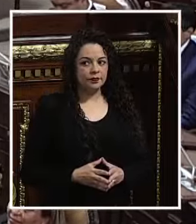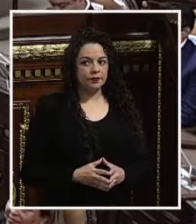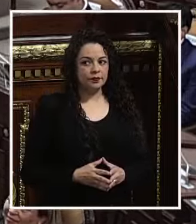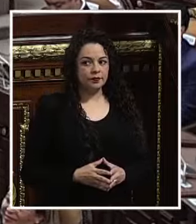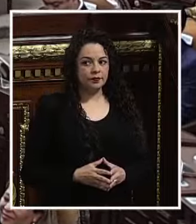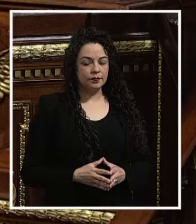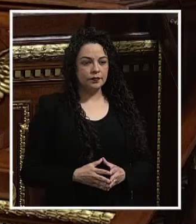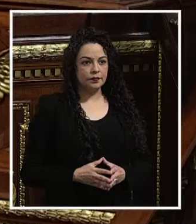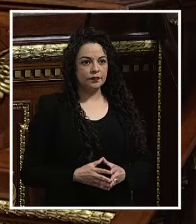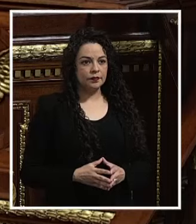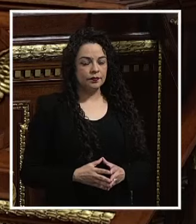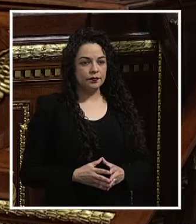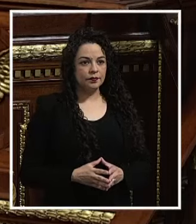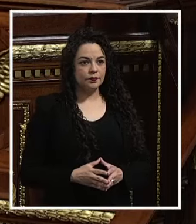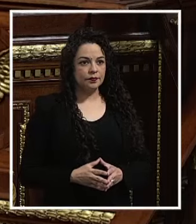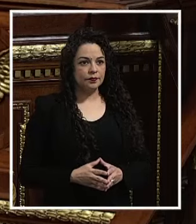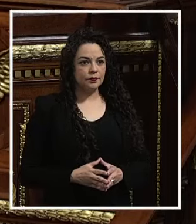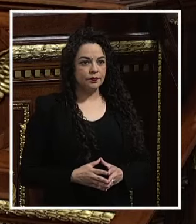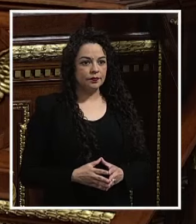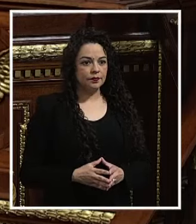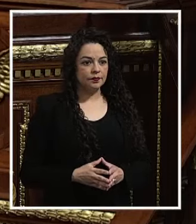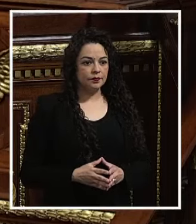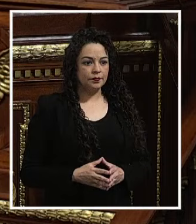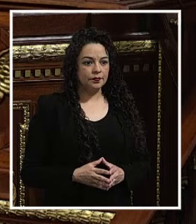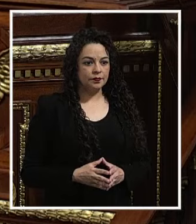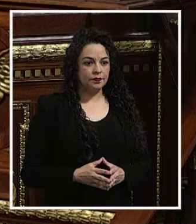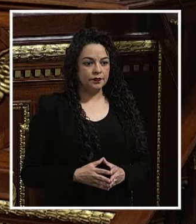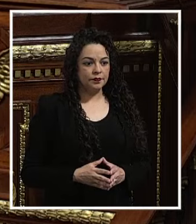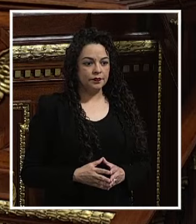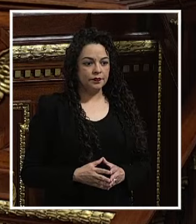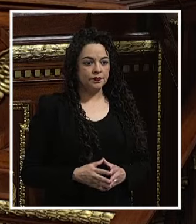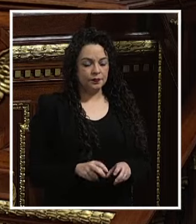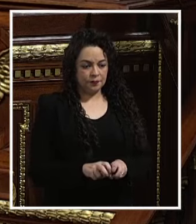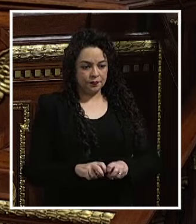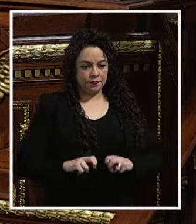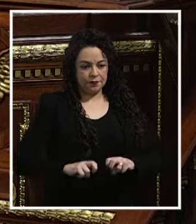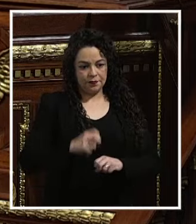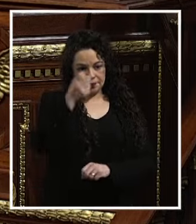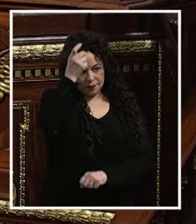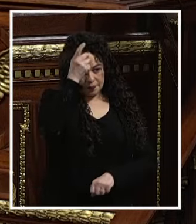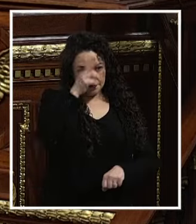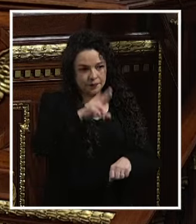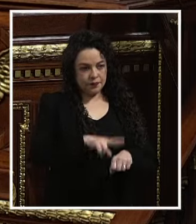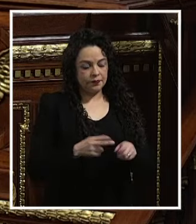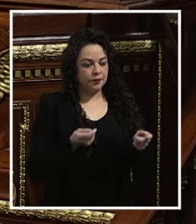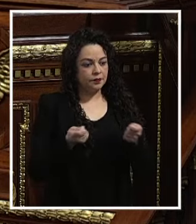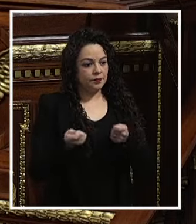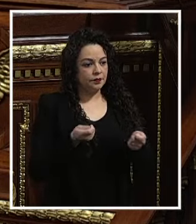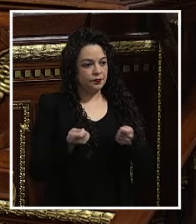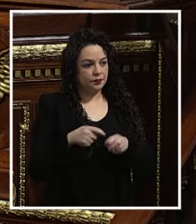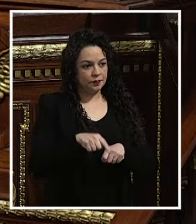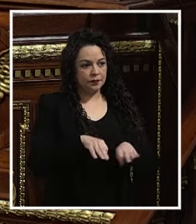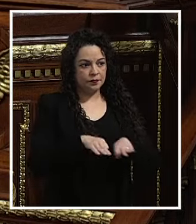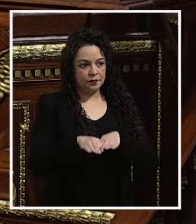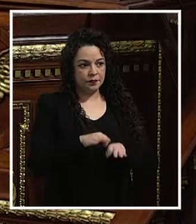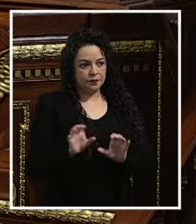En consecuencia, la mesa directiva que coordinará los trabajos del Congreso de la Ciudad de México para el primer